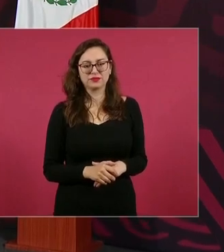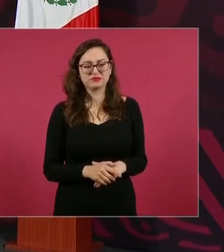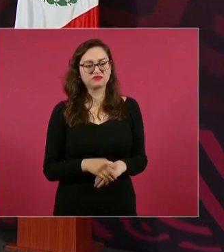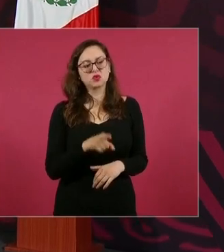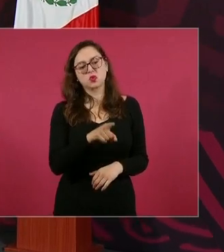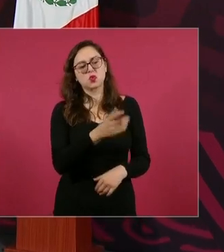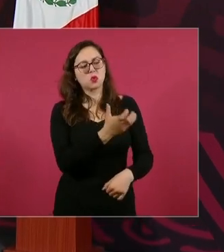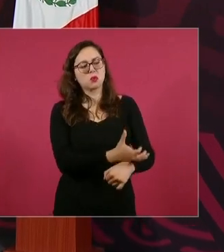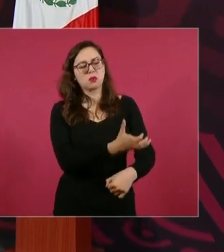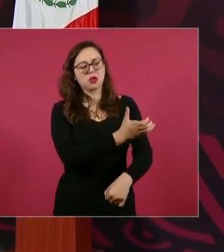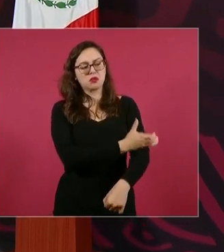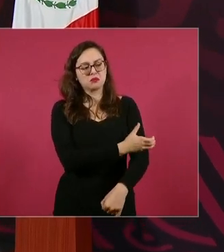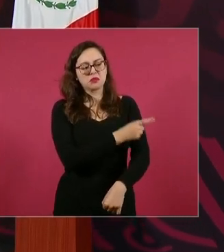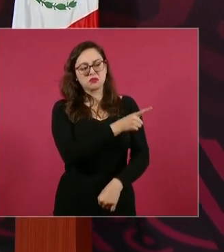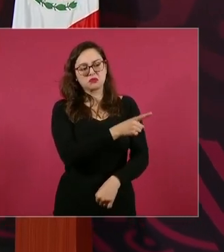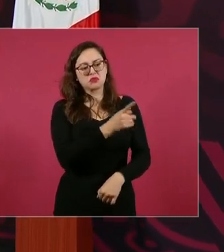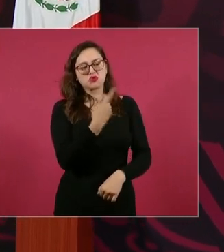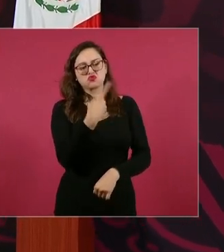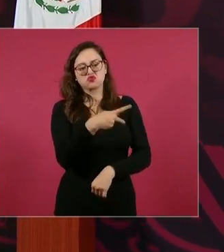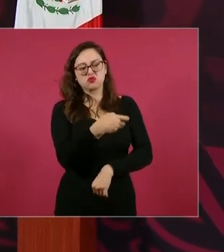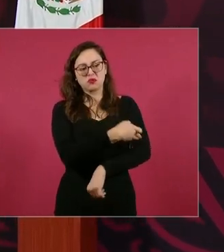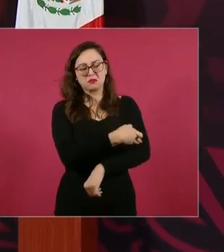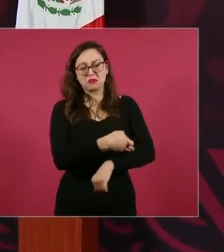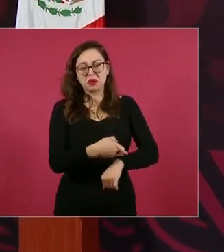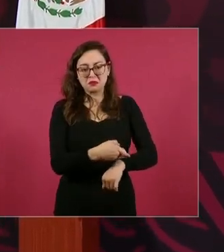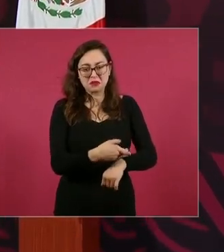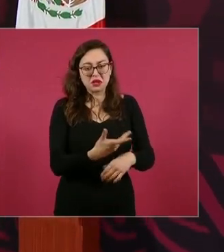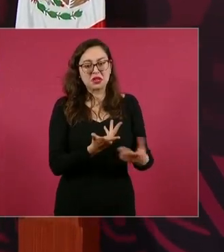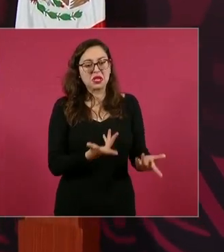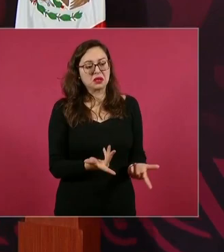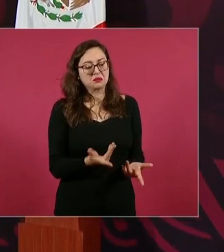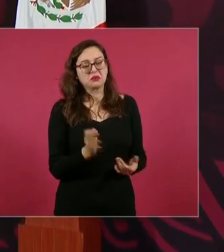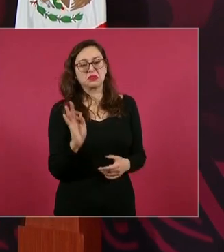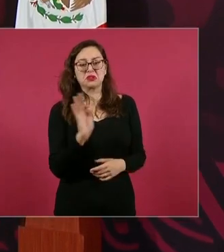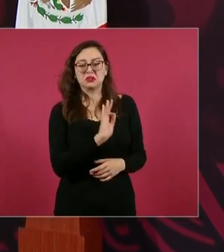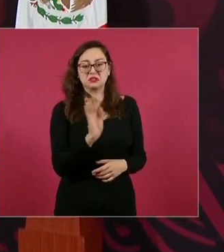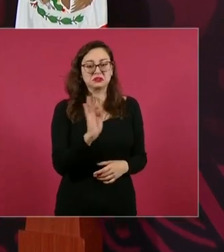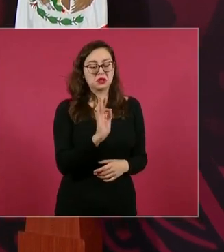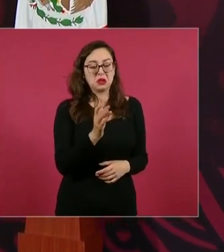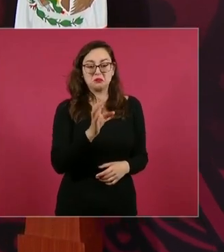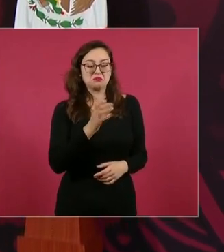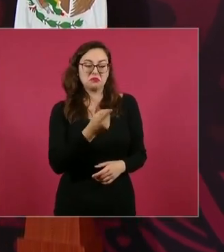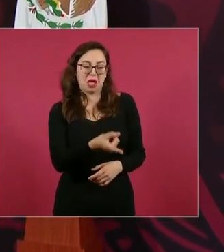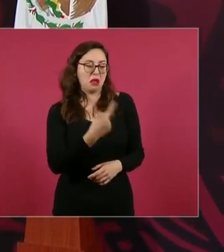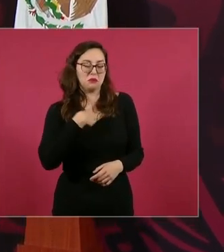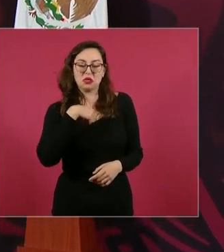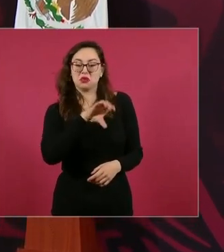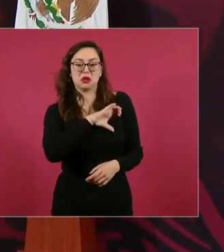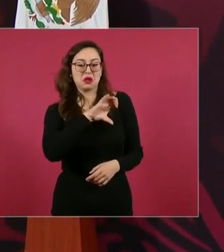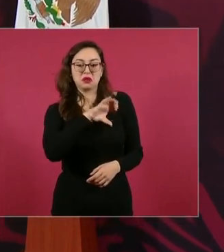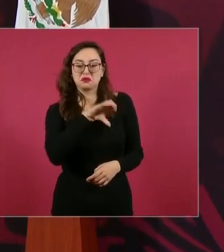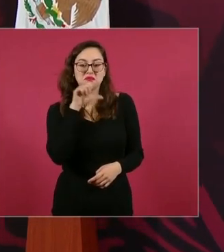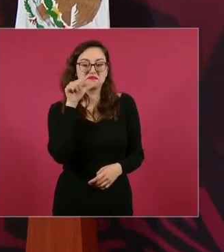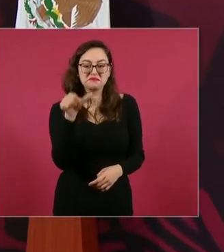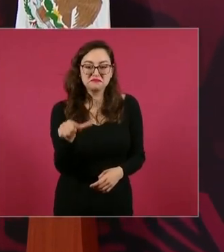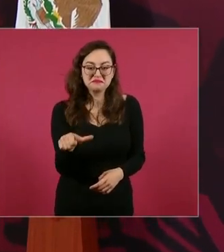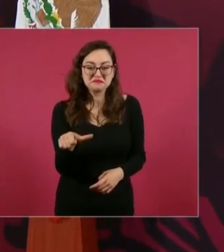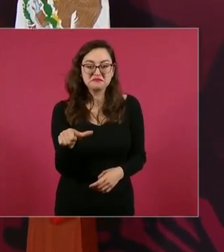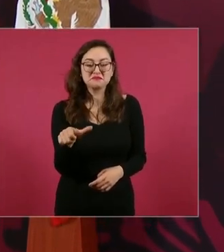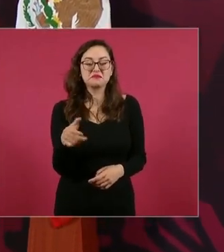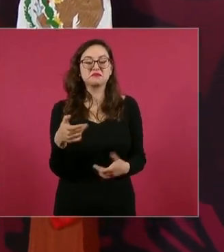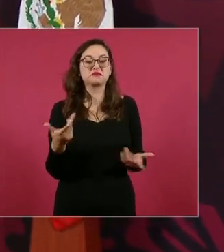compañeritos tuyos pues sus familias seguramente pues no me quieren